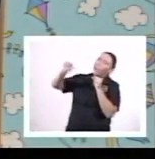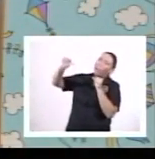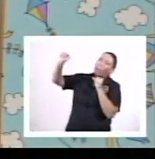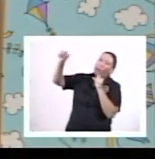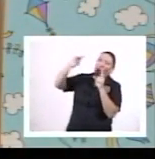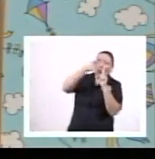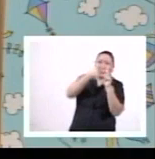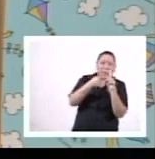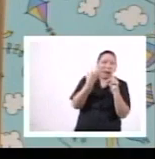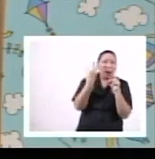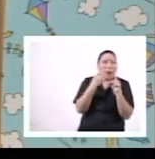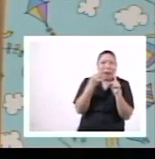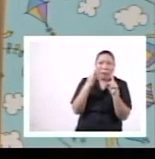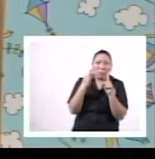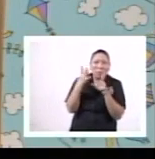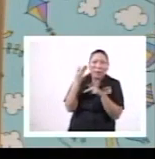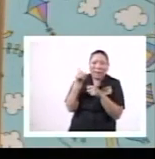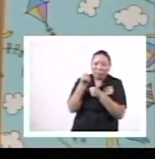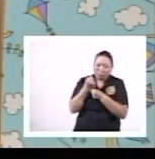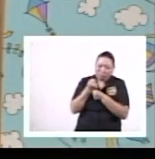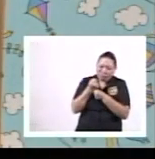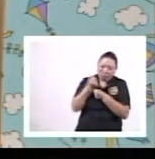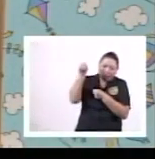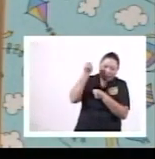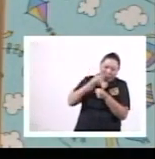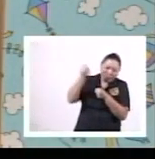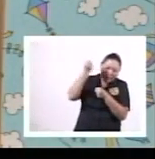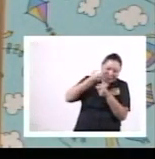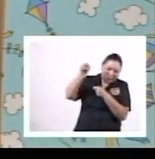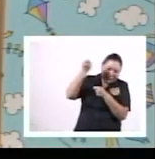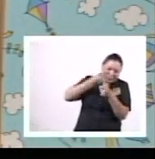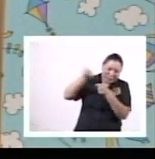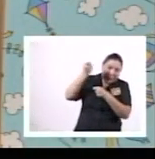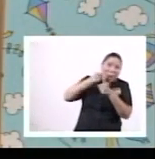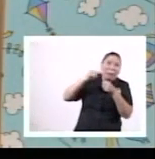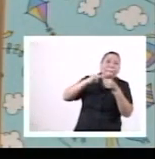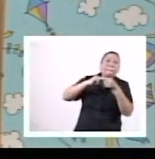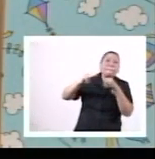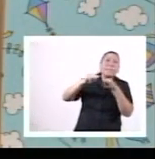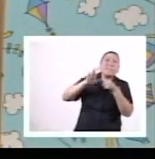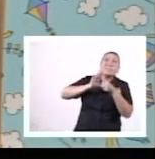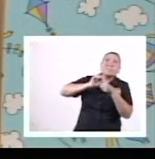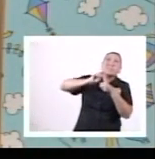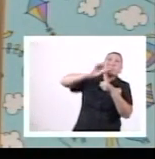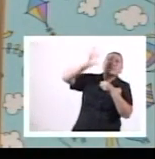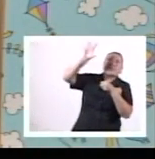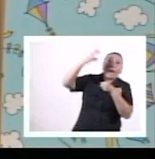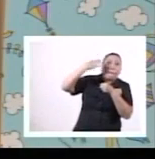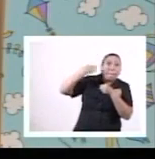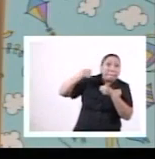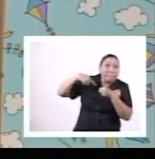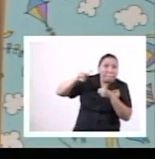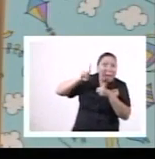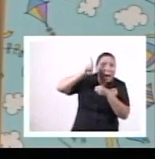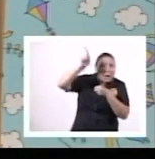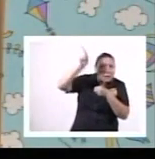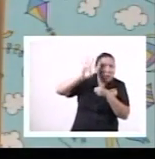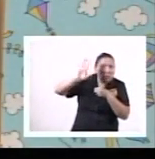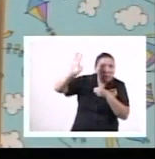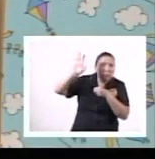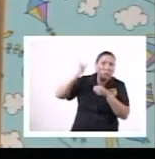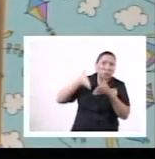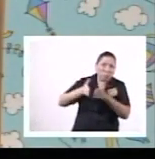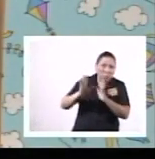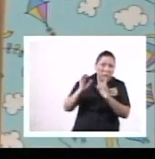señora estaba aferrada a la cuerda del barrilete viendo hacia arriba, y cuando el sol ya se estaba